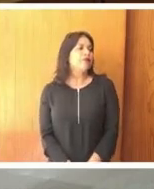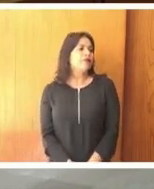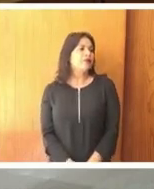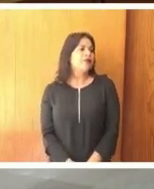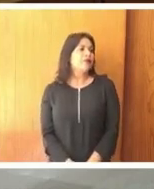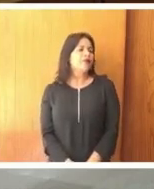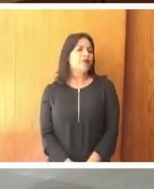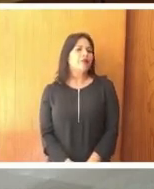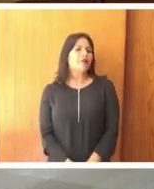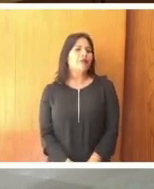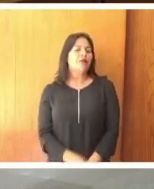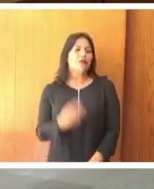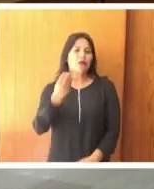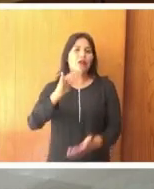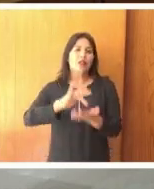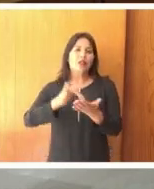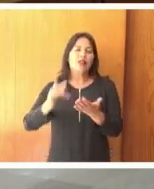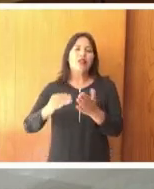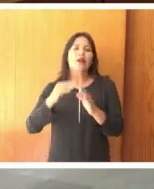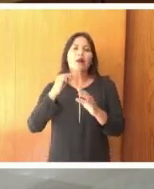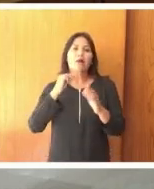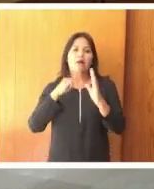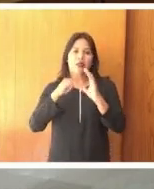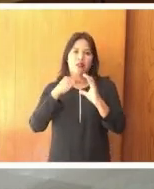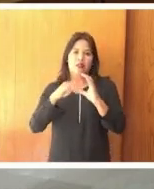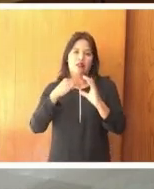Agradecemos el mensaje del licenciado Jesús Adán Gordo.